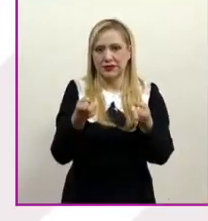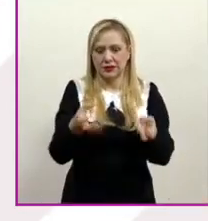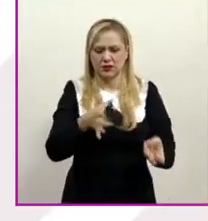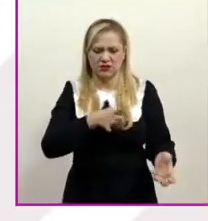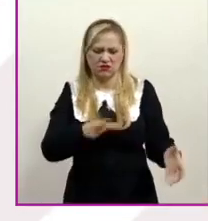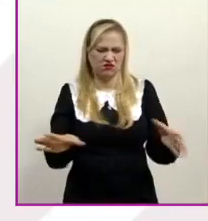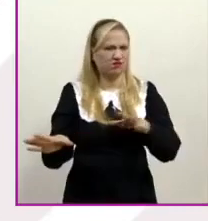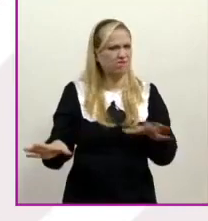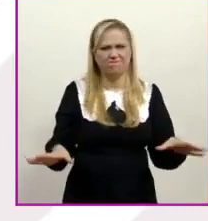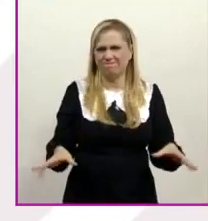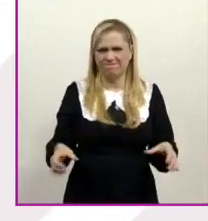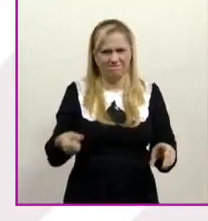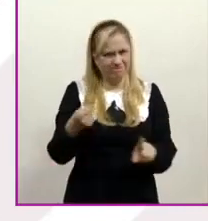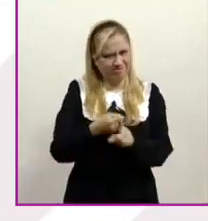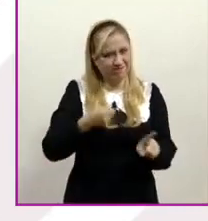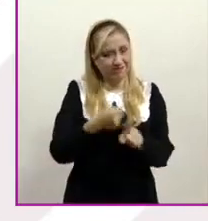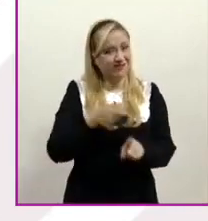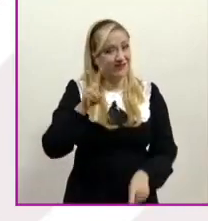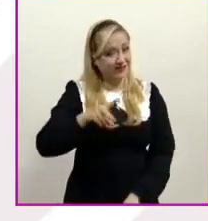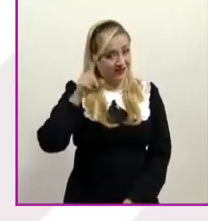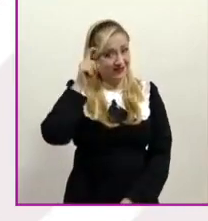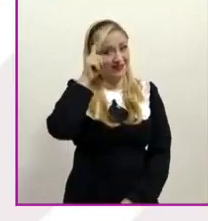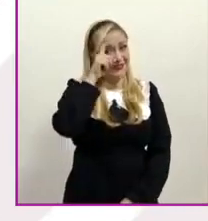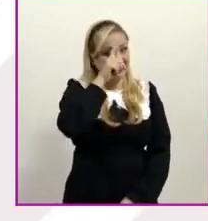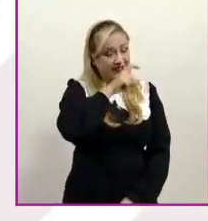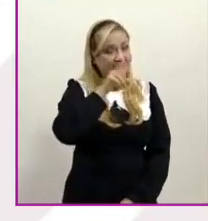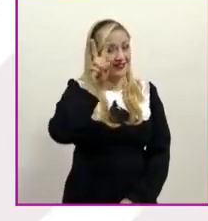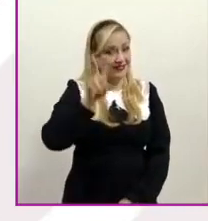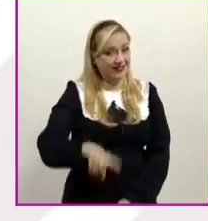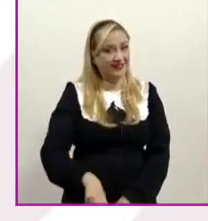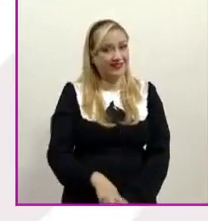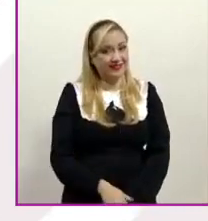resistencias, porque qué difícil es deshacerse de ese privilegio,